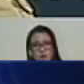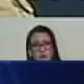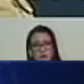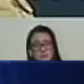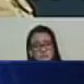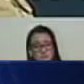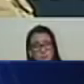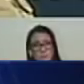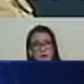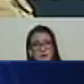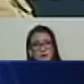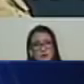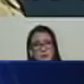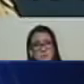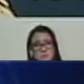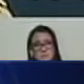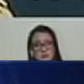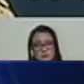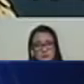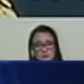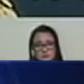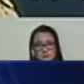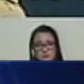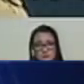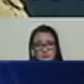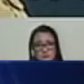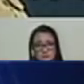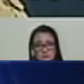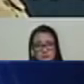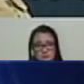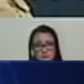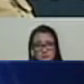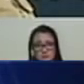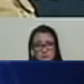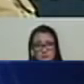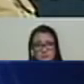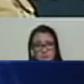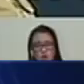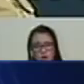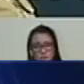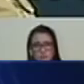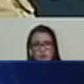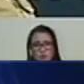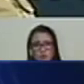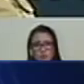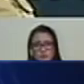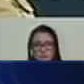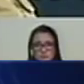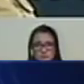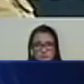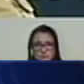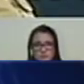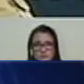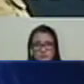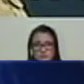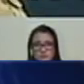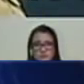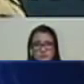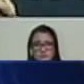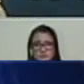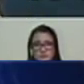elección manual. No vamos a hablar de las elecciones parlamentarias de Colombia, porque eso sí no sustenta, no soporta ningún análisis. Cuando usted tiene que